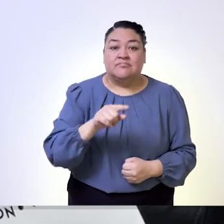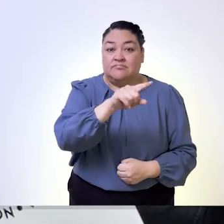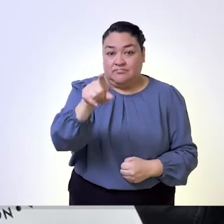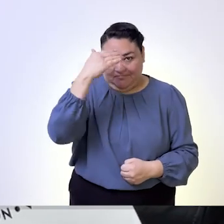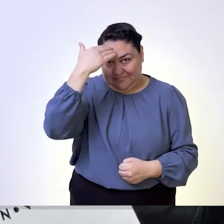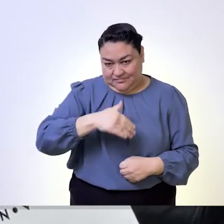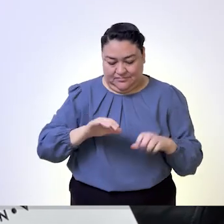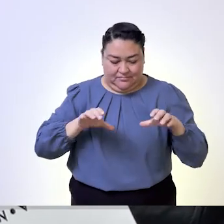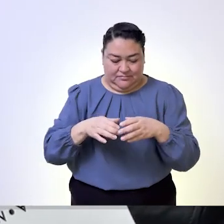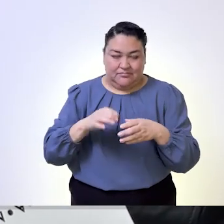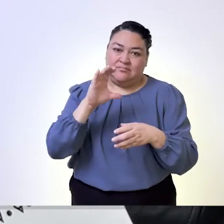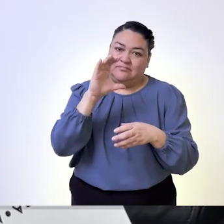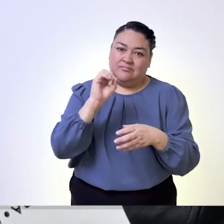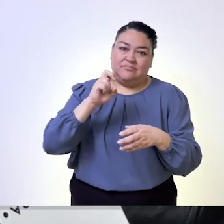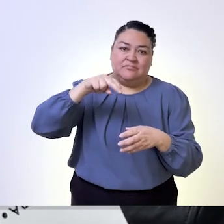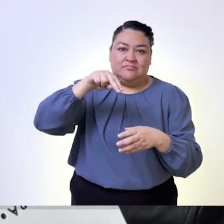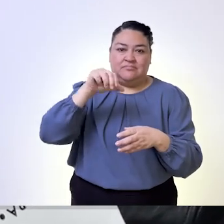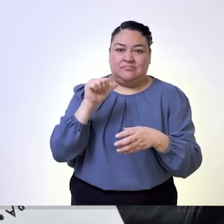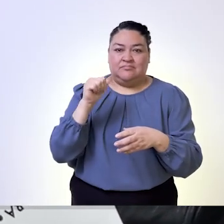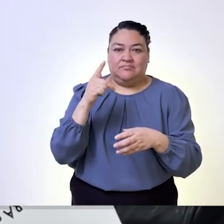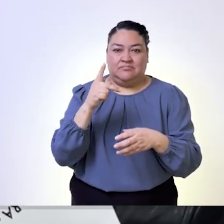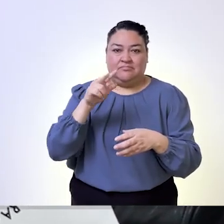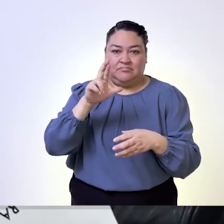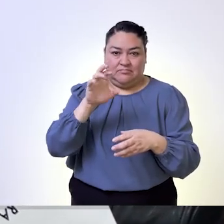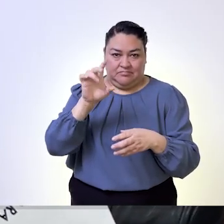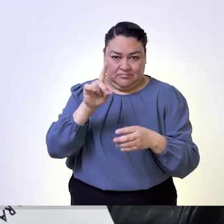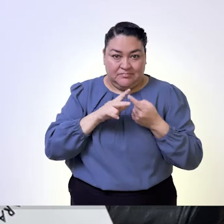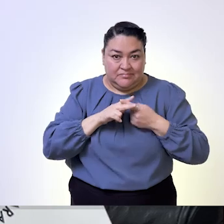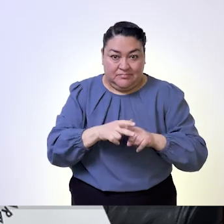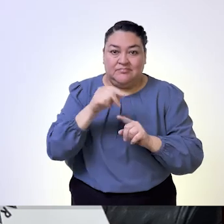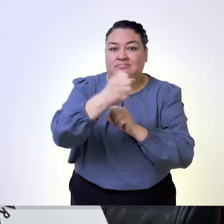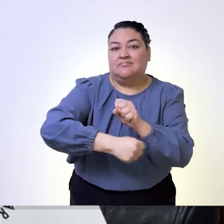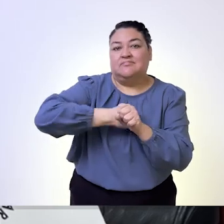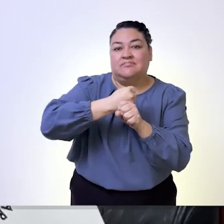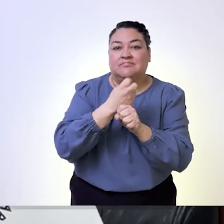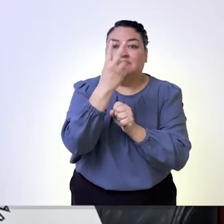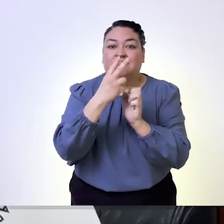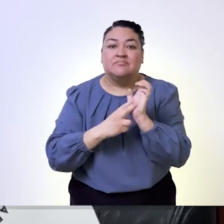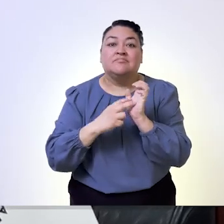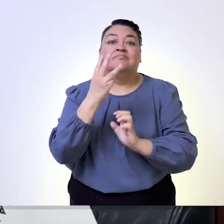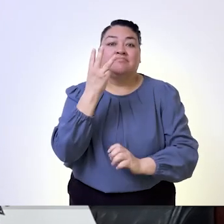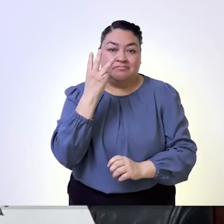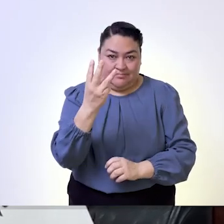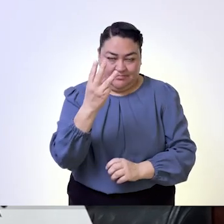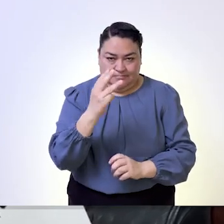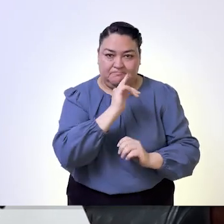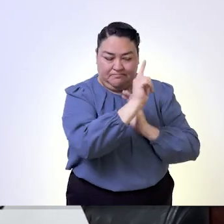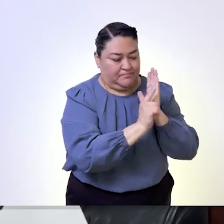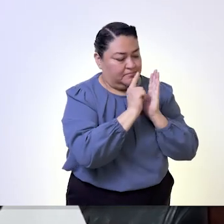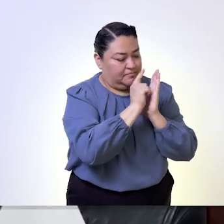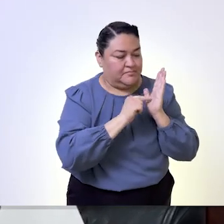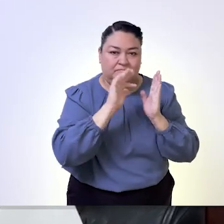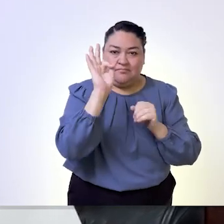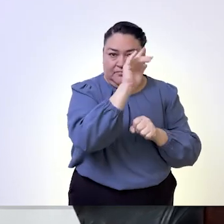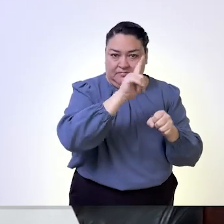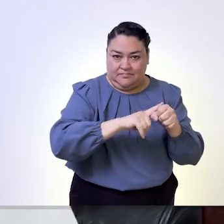Como ustedes saben, el Consejo Nacional para Prevenir la Discriminación se creó en el año 2003 a partir de la expedición de